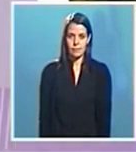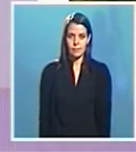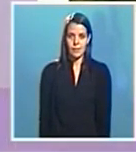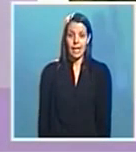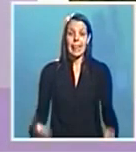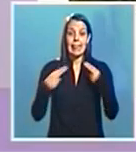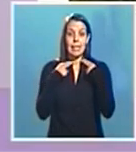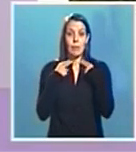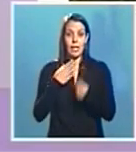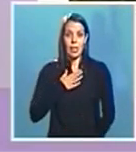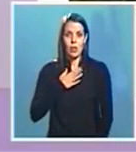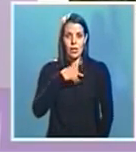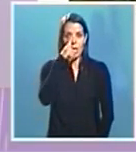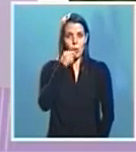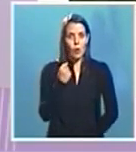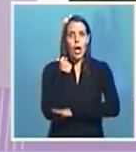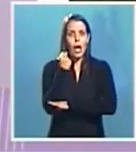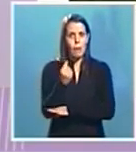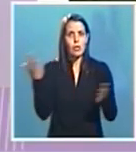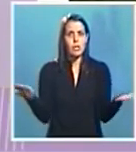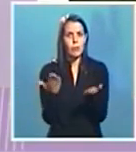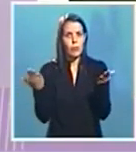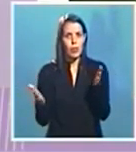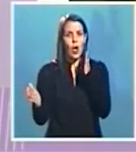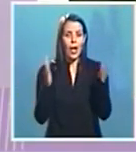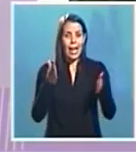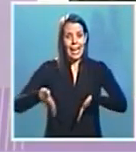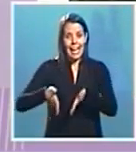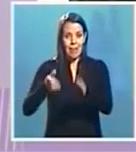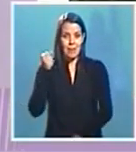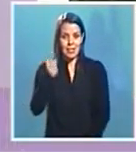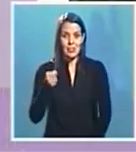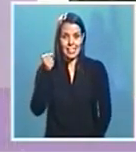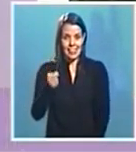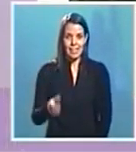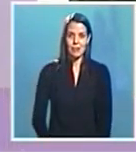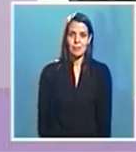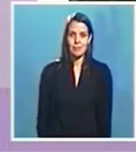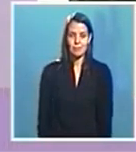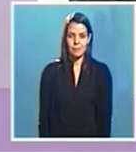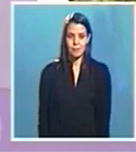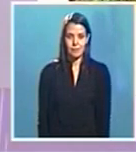A Deputación de Lugo apoia a promoción do Camiño de Inverno o seu paso pola provincia.